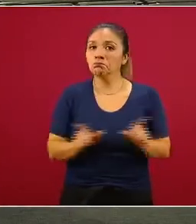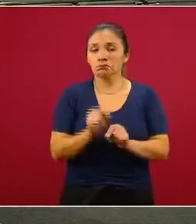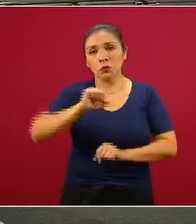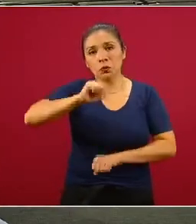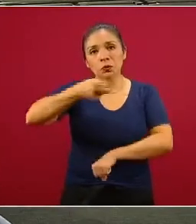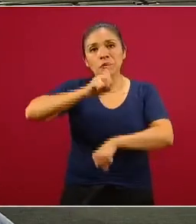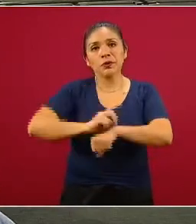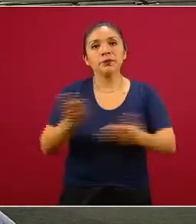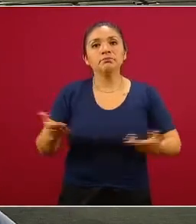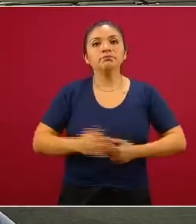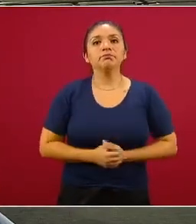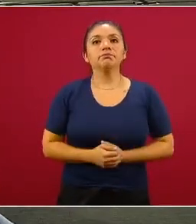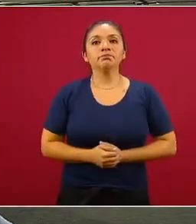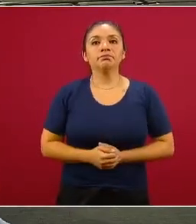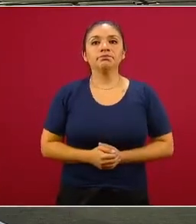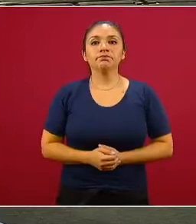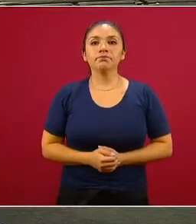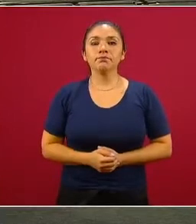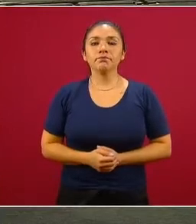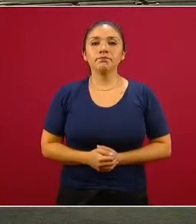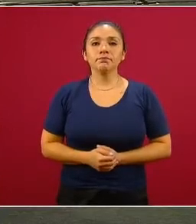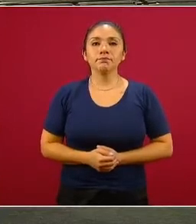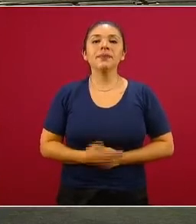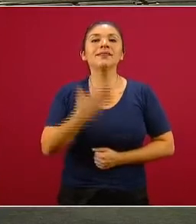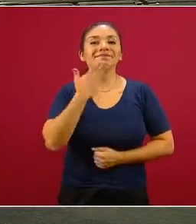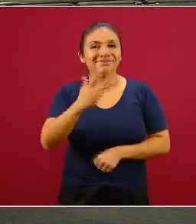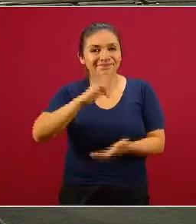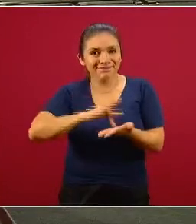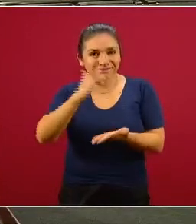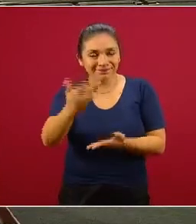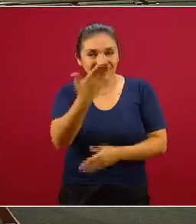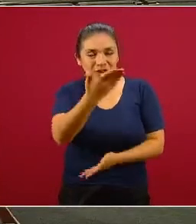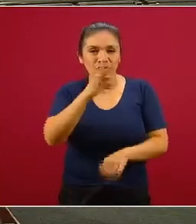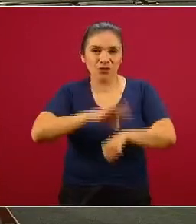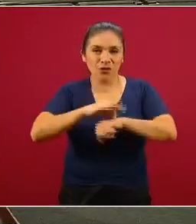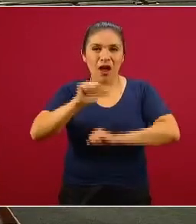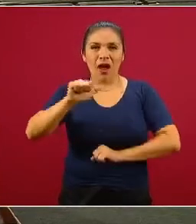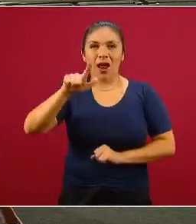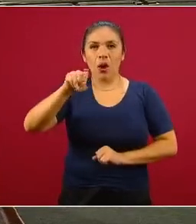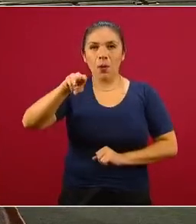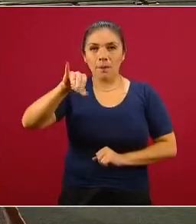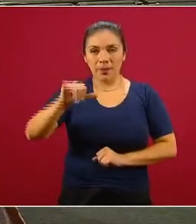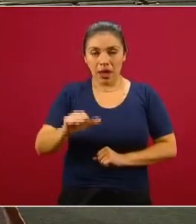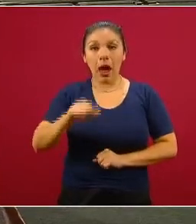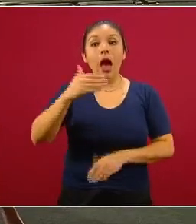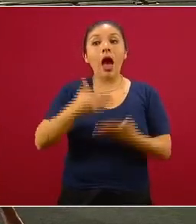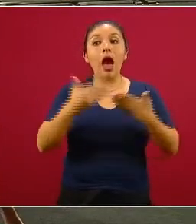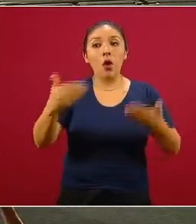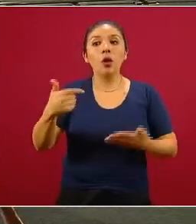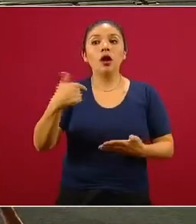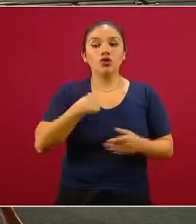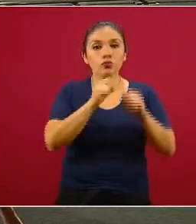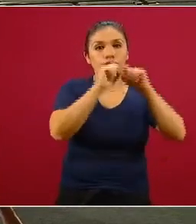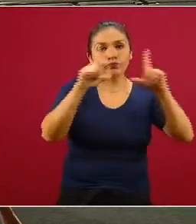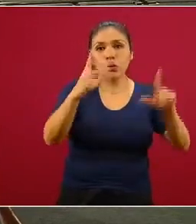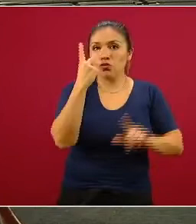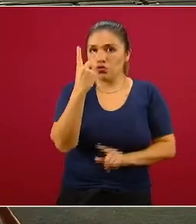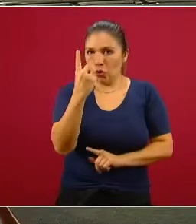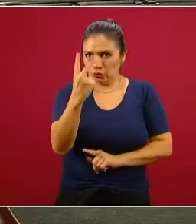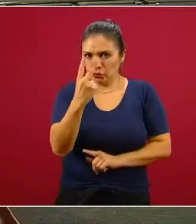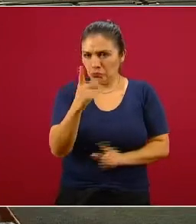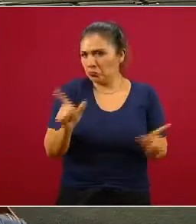de hoy. Muy bien. Gracias, doctor Alomía. Yo voy a presentar 2 diapositivas nada